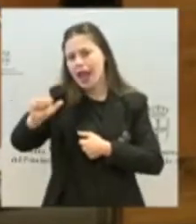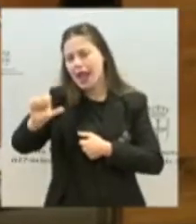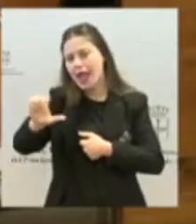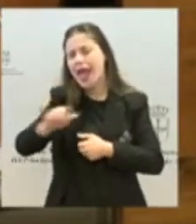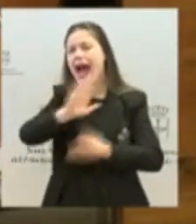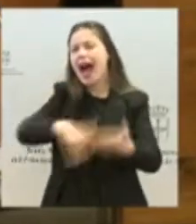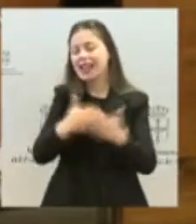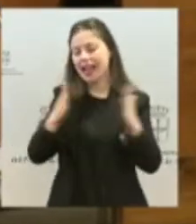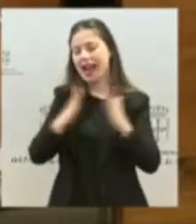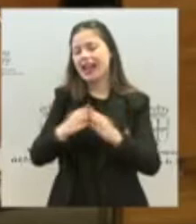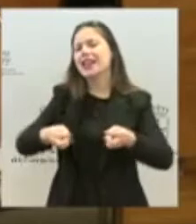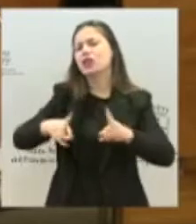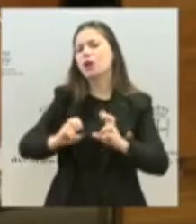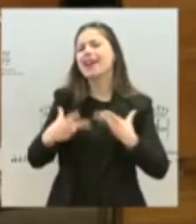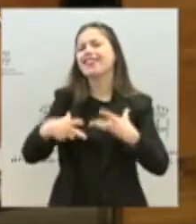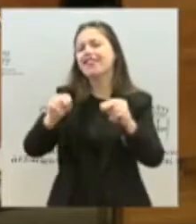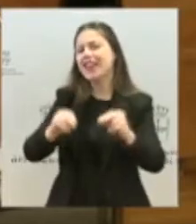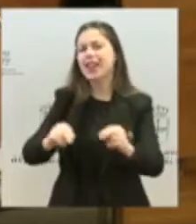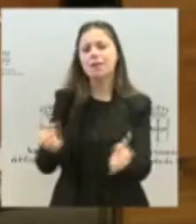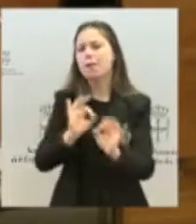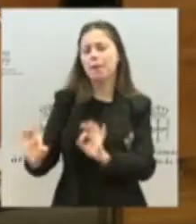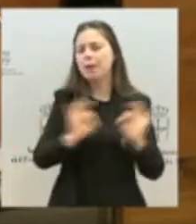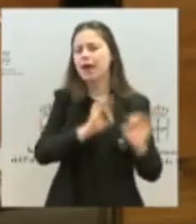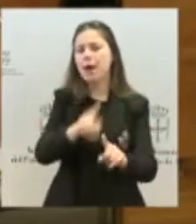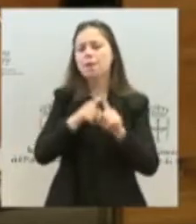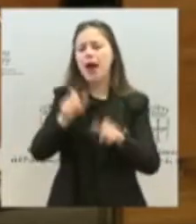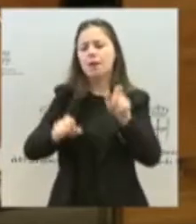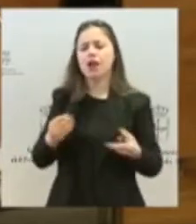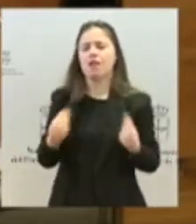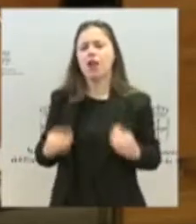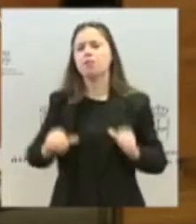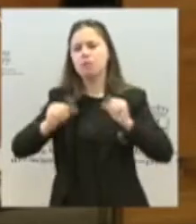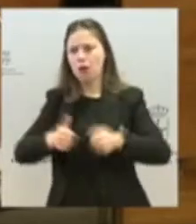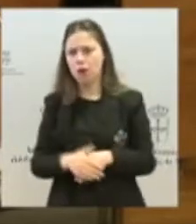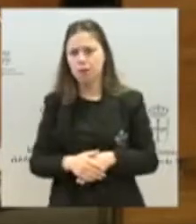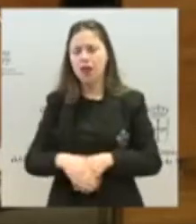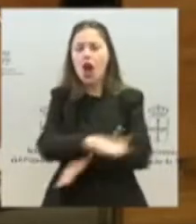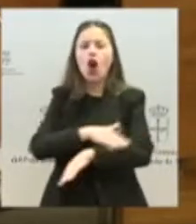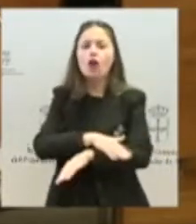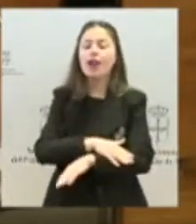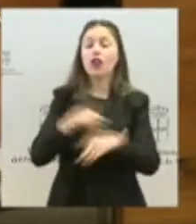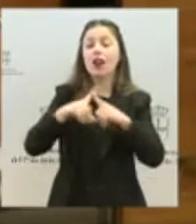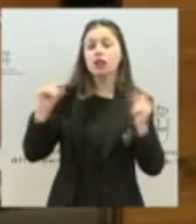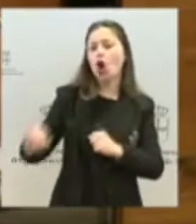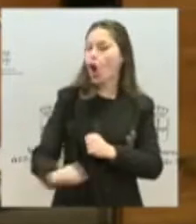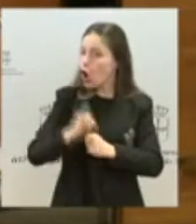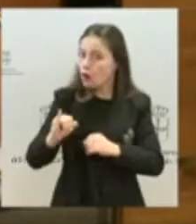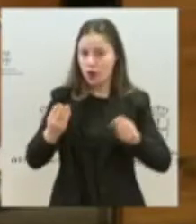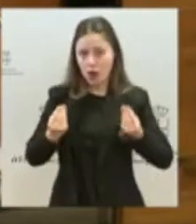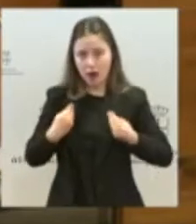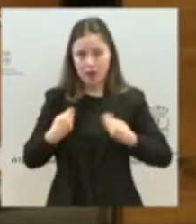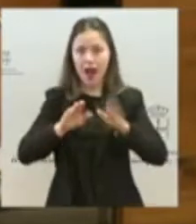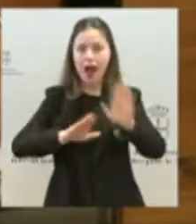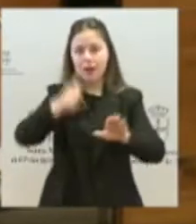habitar? El Gobierno asturiano le jodió la vida a las vecinas y a los vecinos de Pumarabule. Así de crudo y así